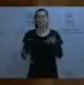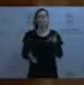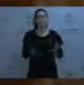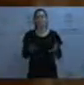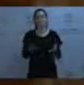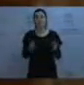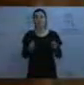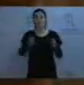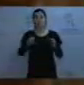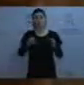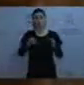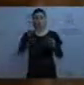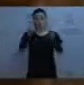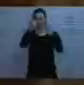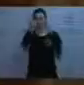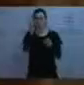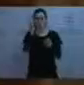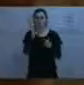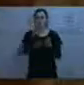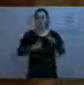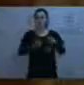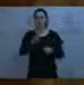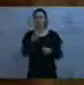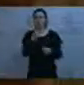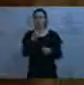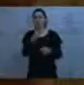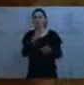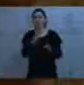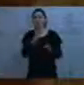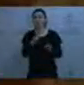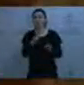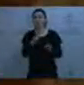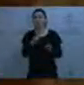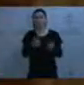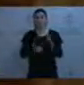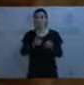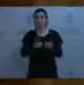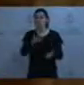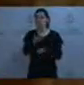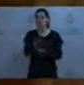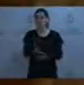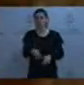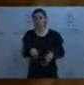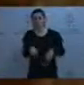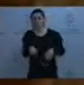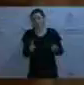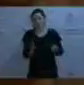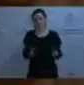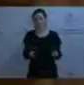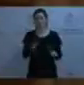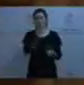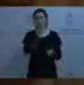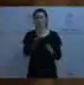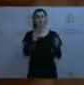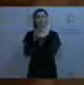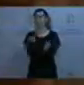los escolares o más bien las familias que decidan no llevar a los niños a realizar esta prueba porque no estén de